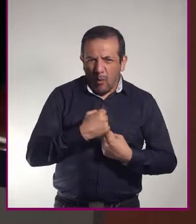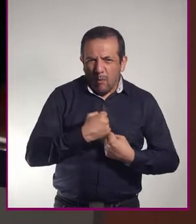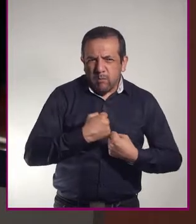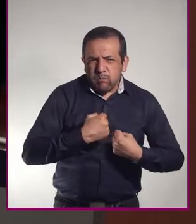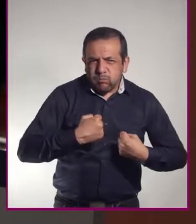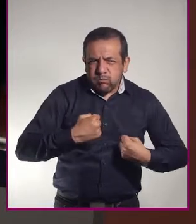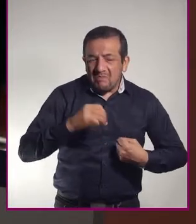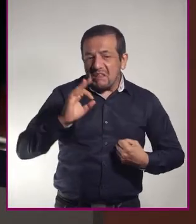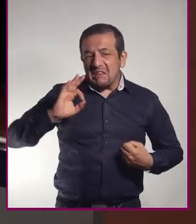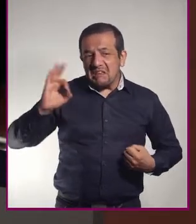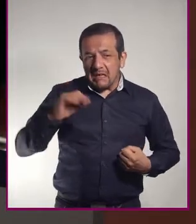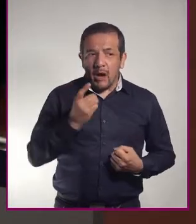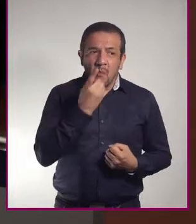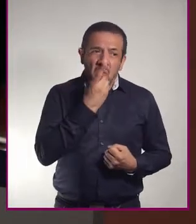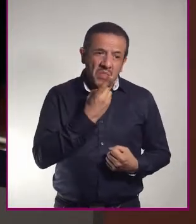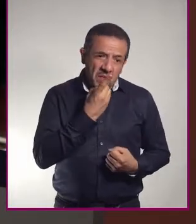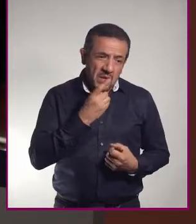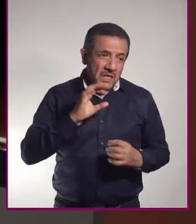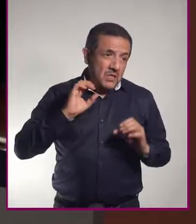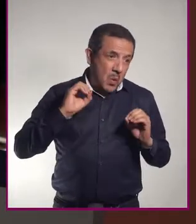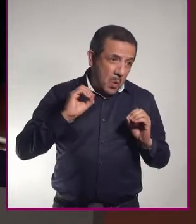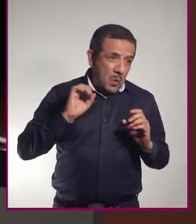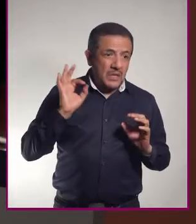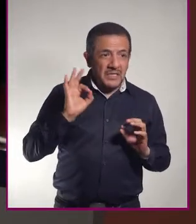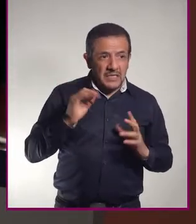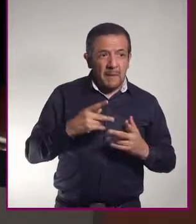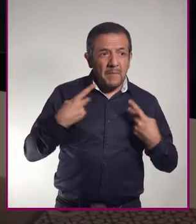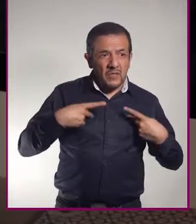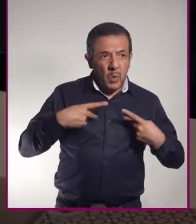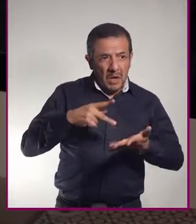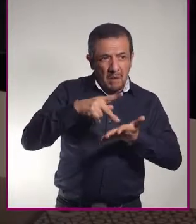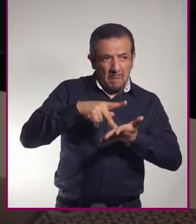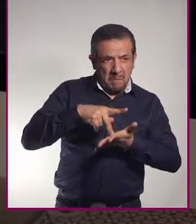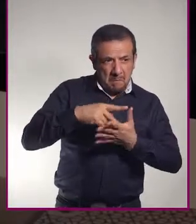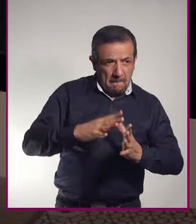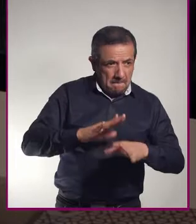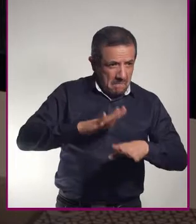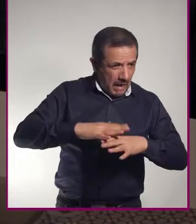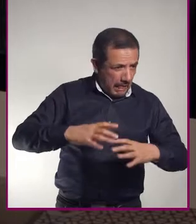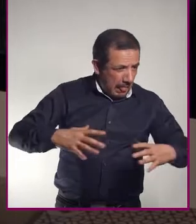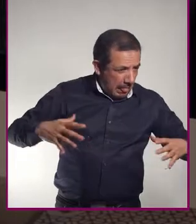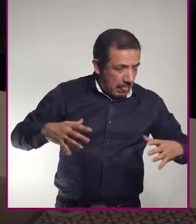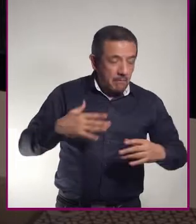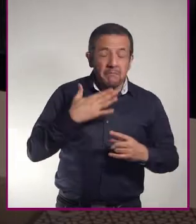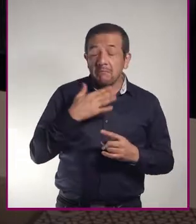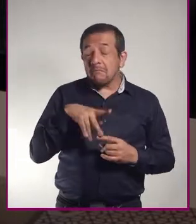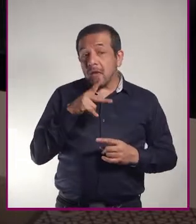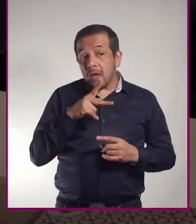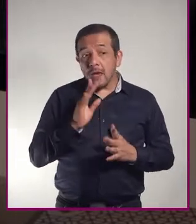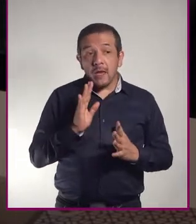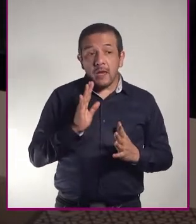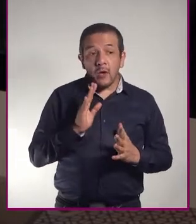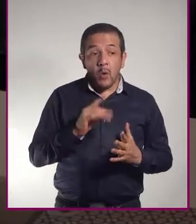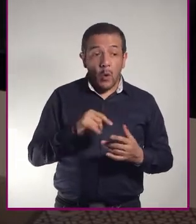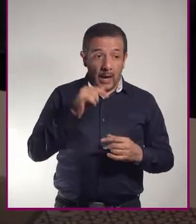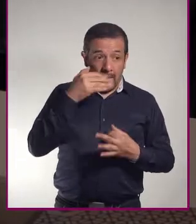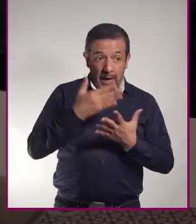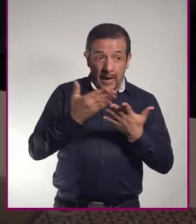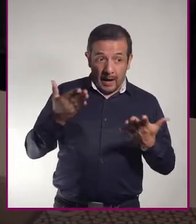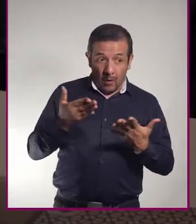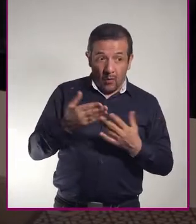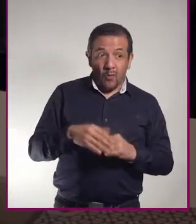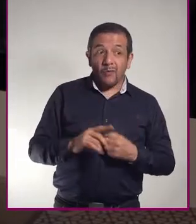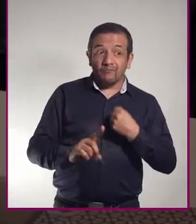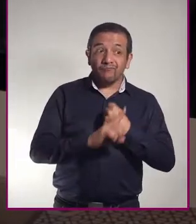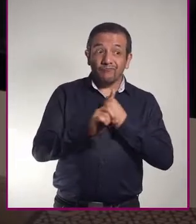sido considerado como diabetes o personas con sobrepeso. Sin embargo, lo que en nuestro país ahora es